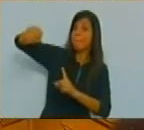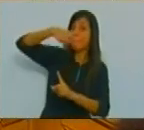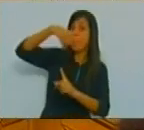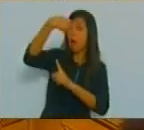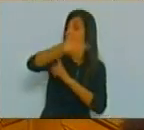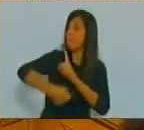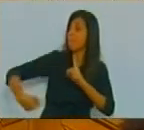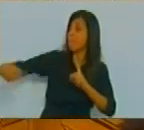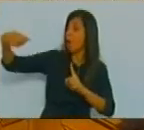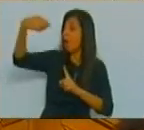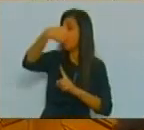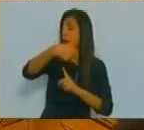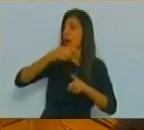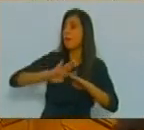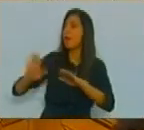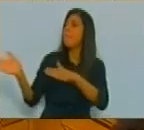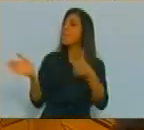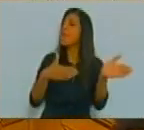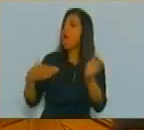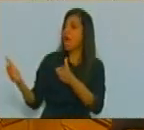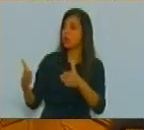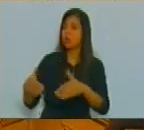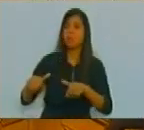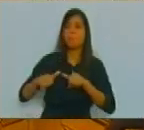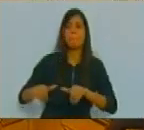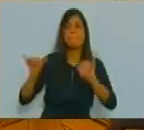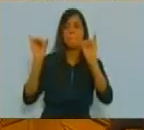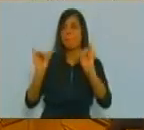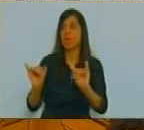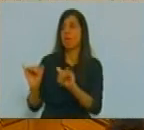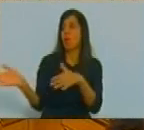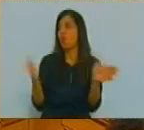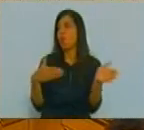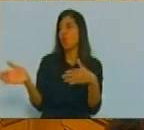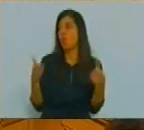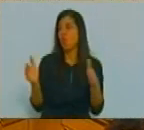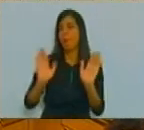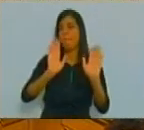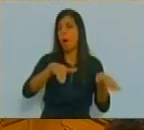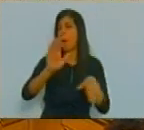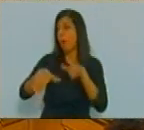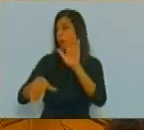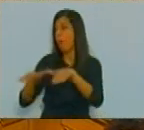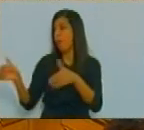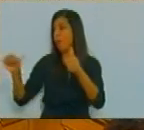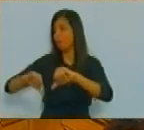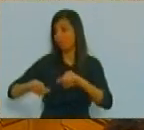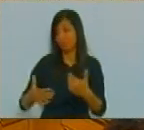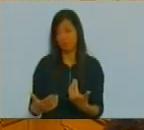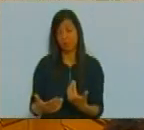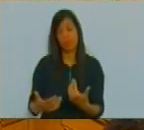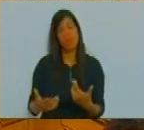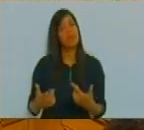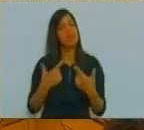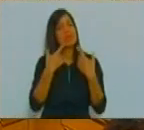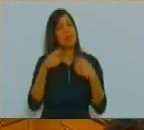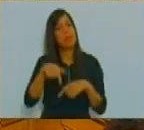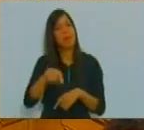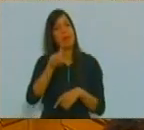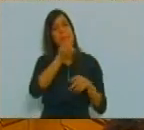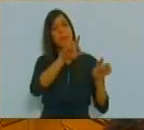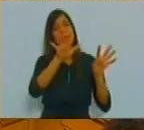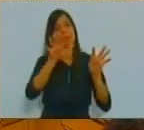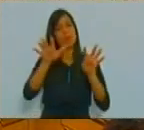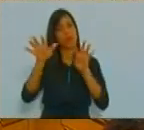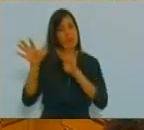siguió intacto nosotros podemos decir que con la constitución de 1999 nosotros